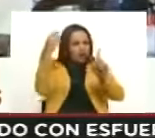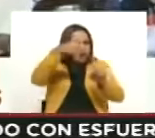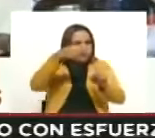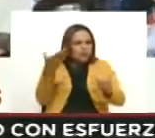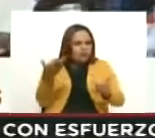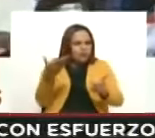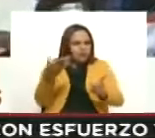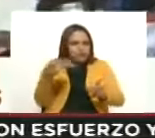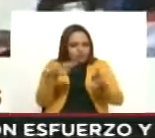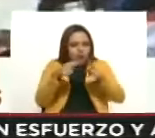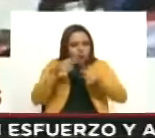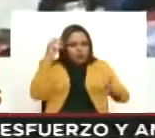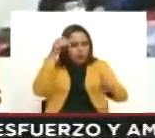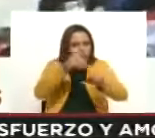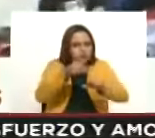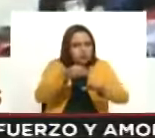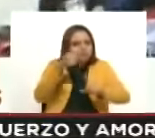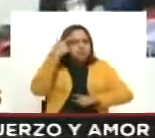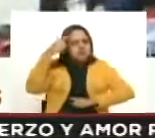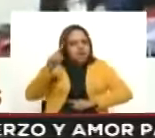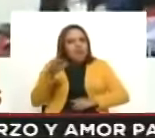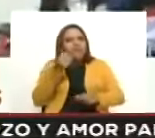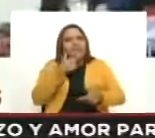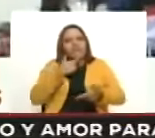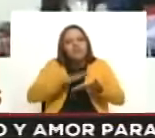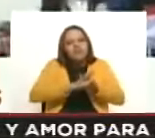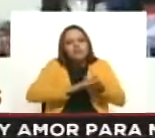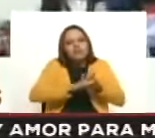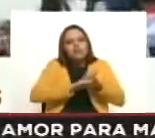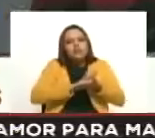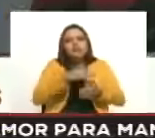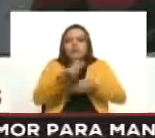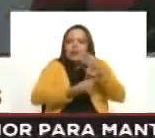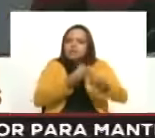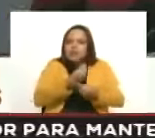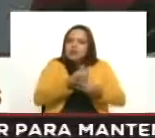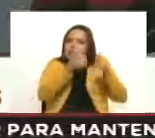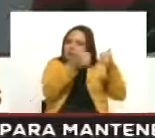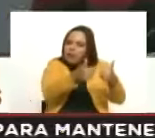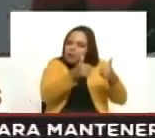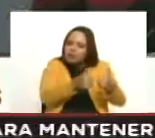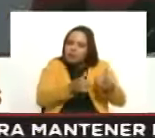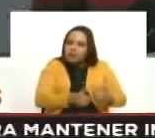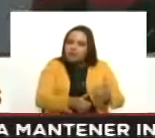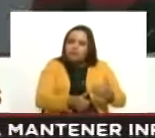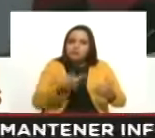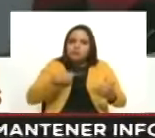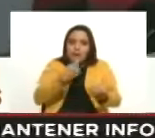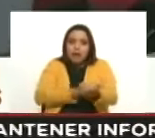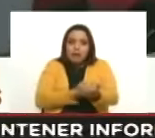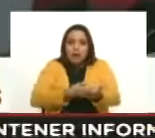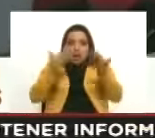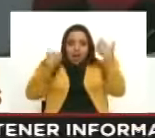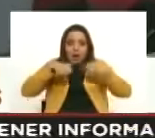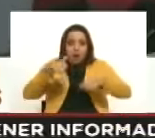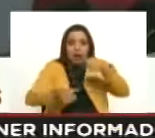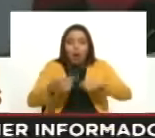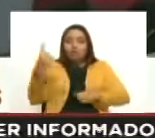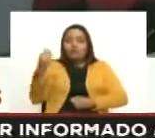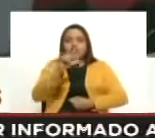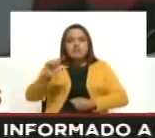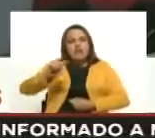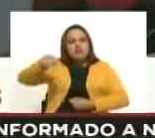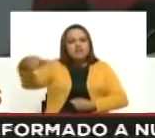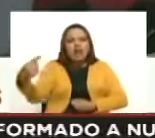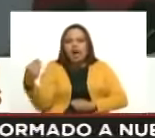Pareciera que está sencillo, vamos a hacerlo y vamos a hacerlo bien. Y mi querida hermana Carmen me dirá dentro de una semana,